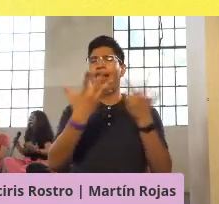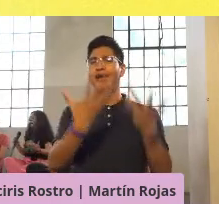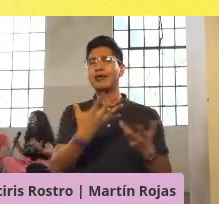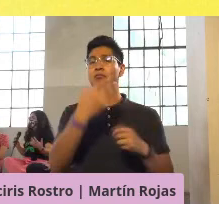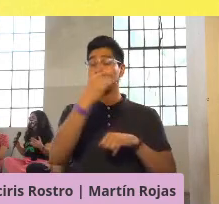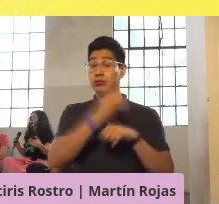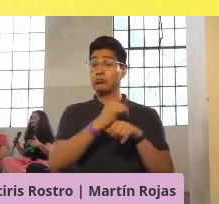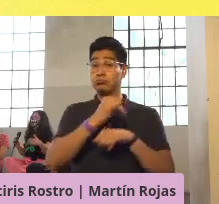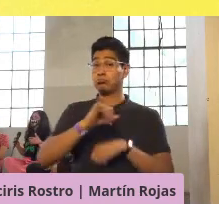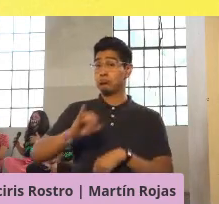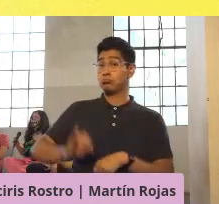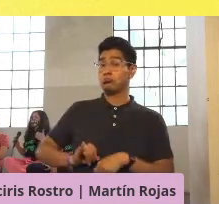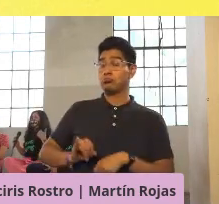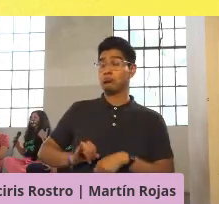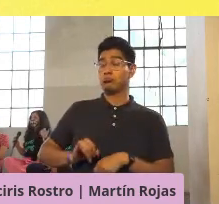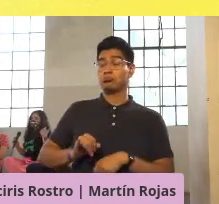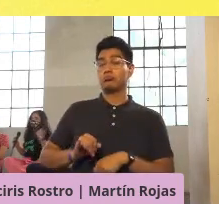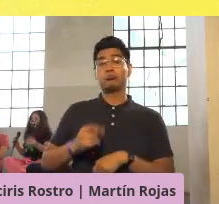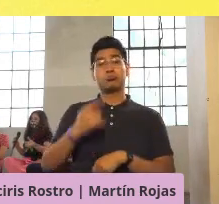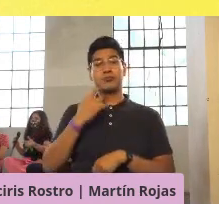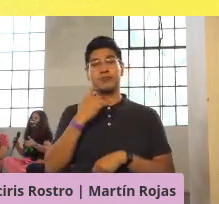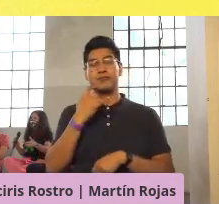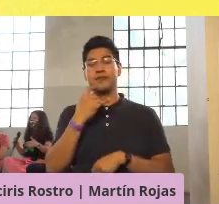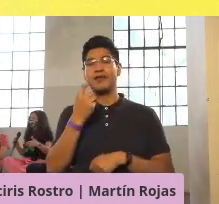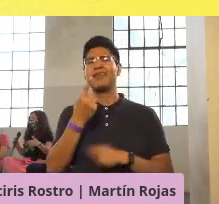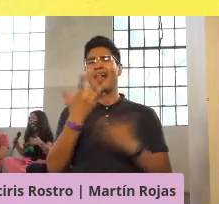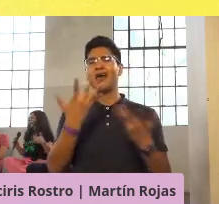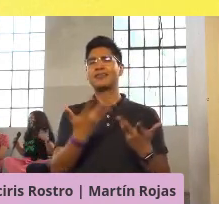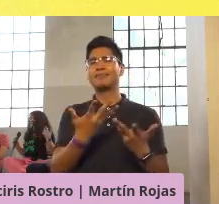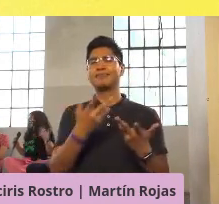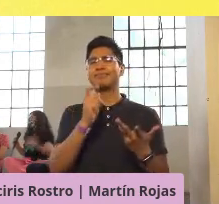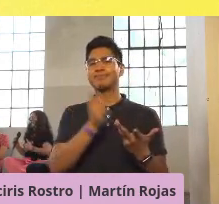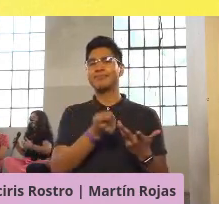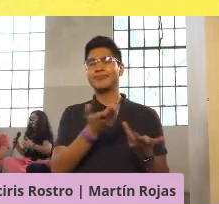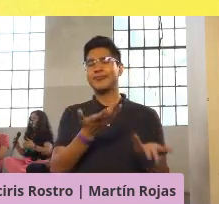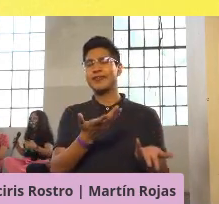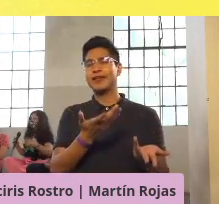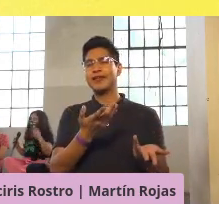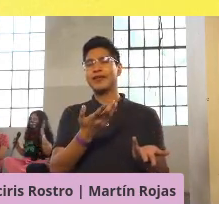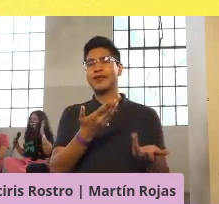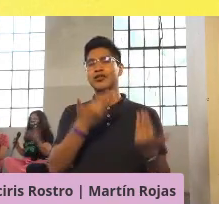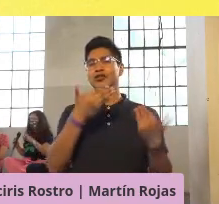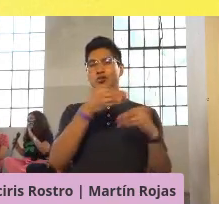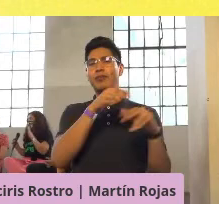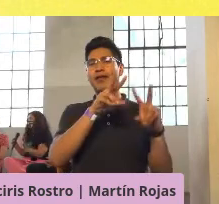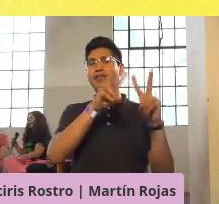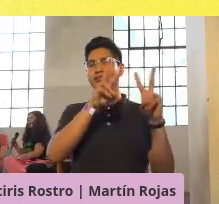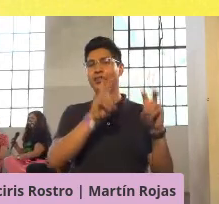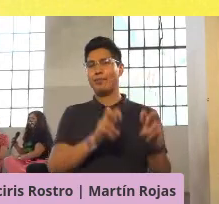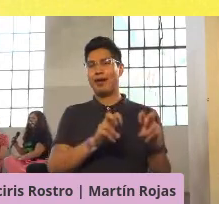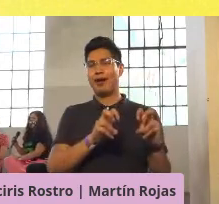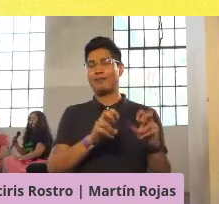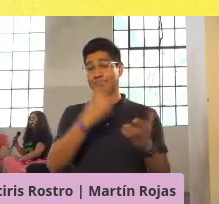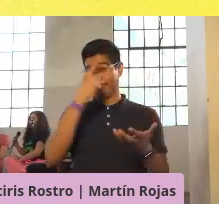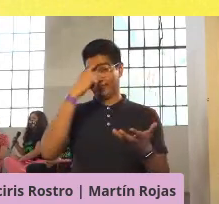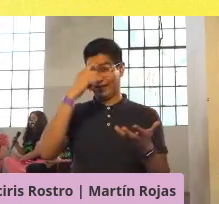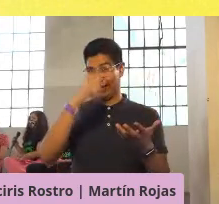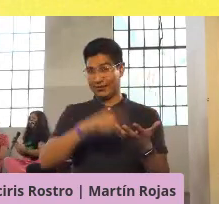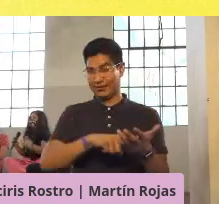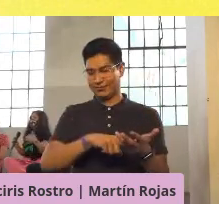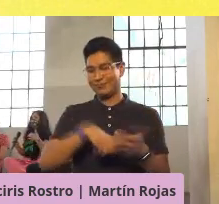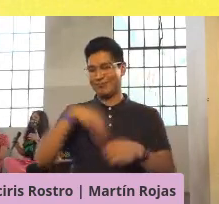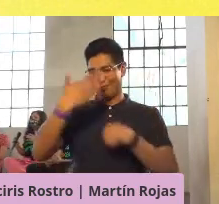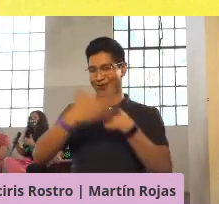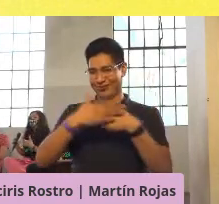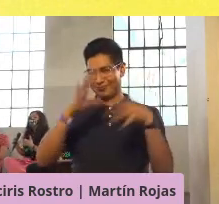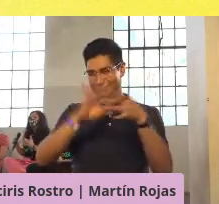muy interesante que estamos haciendo, que va alrededor de los mandatos y cosas, bueno, ya en la próxima,